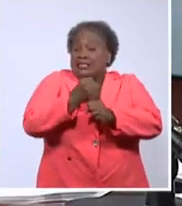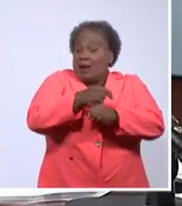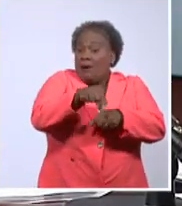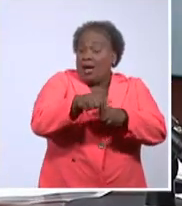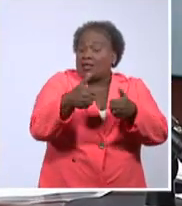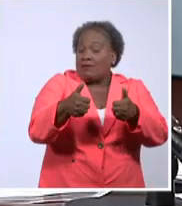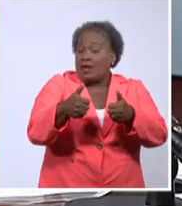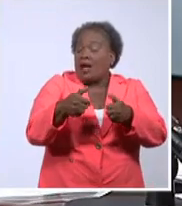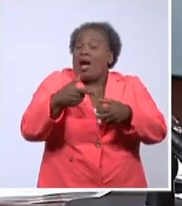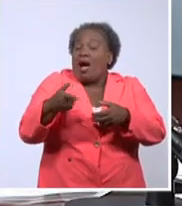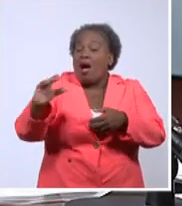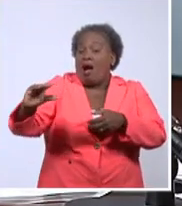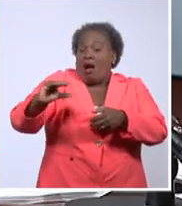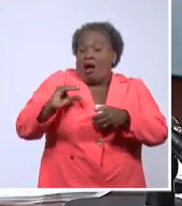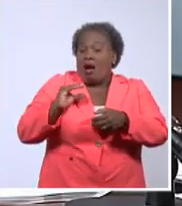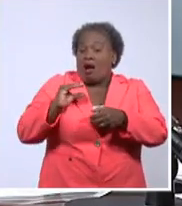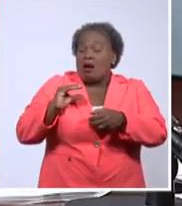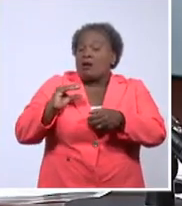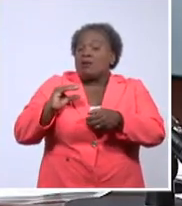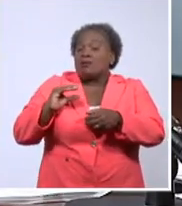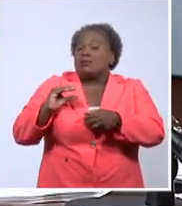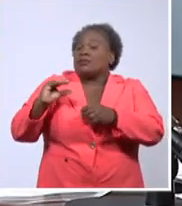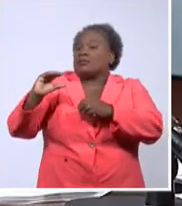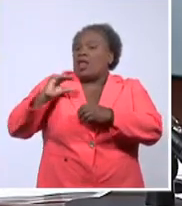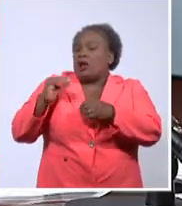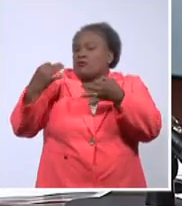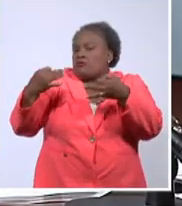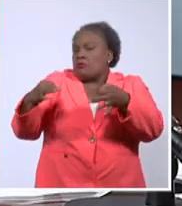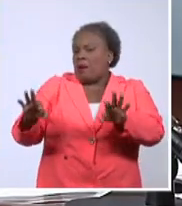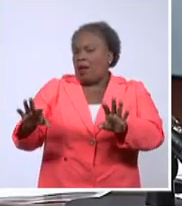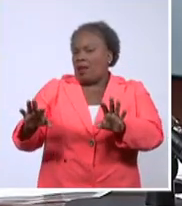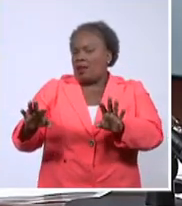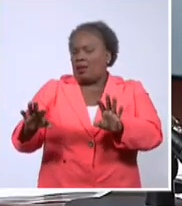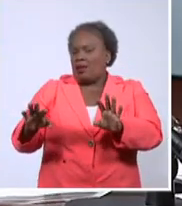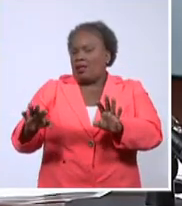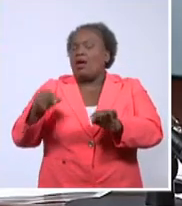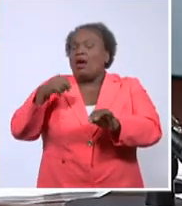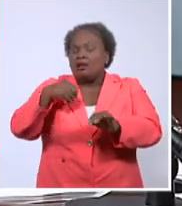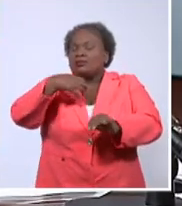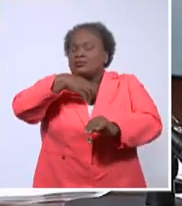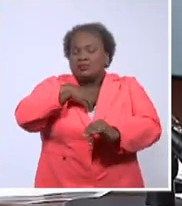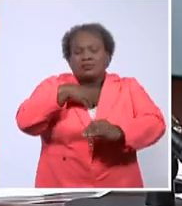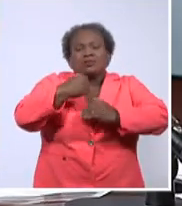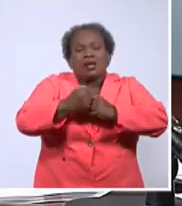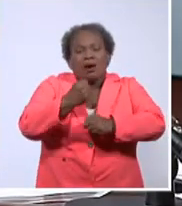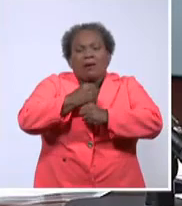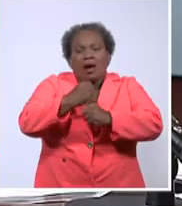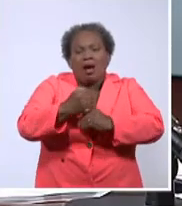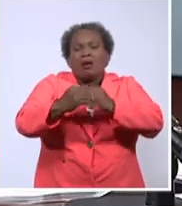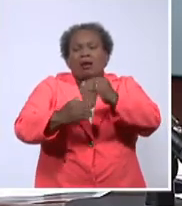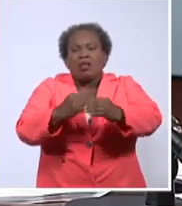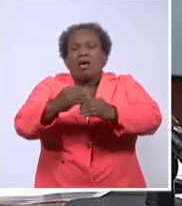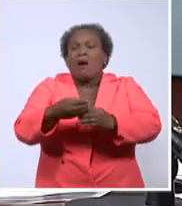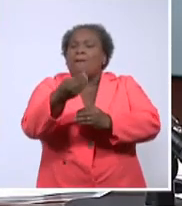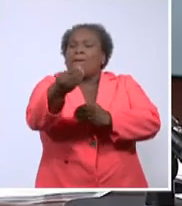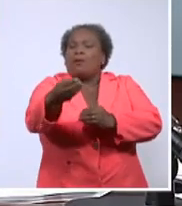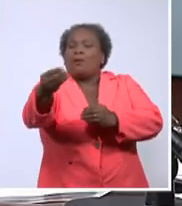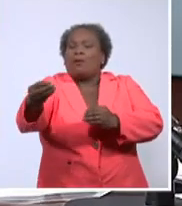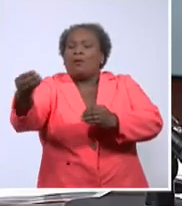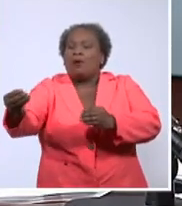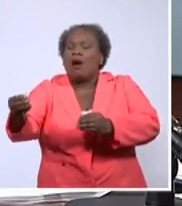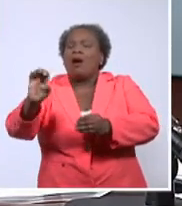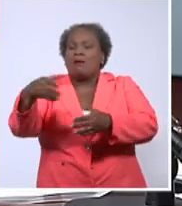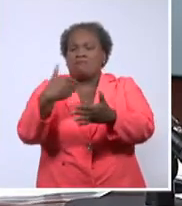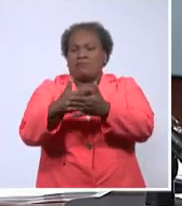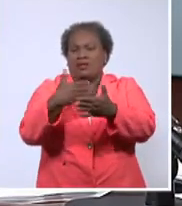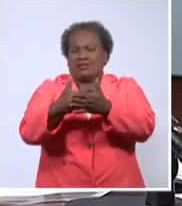salario escala que no se penaliza. Entonces, tenemos que ir trabajando en bonificaciones al sistema empresarial que estimule. Yo